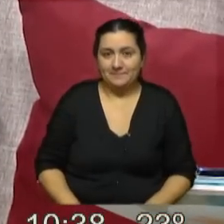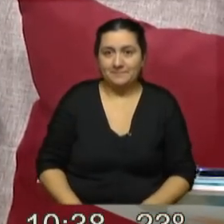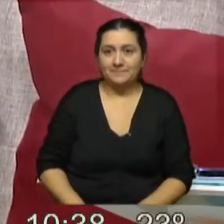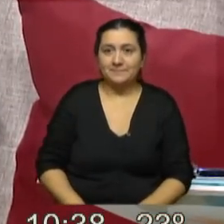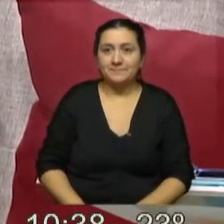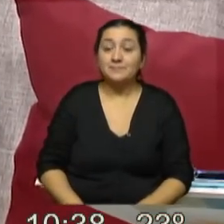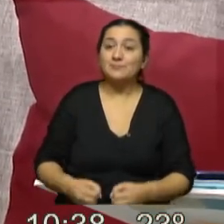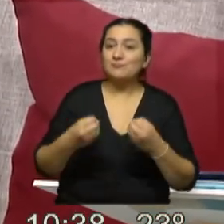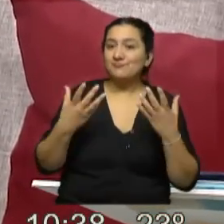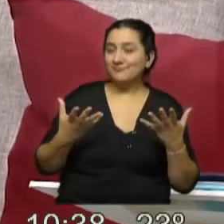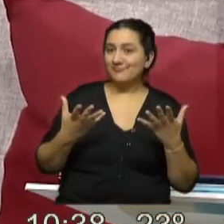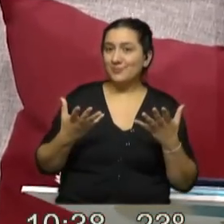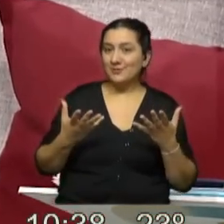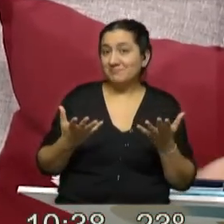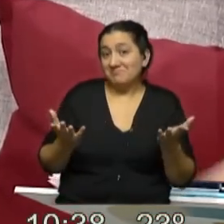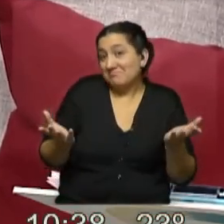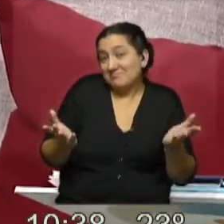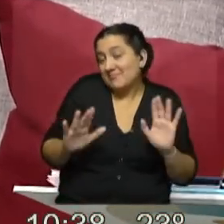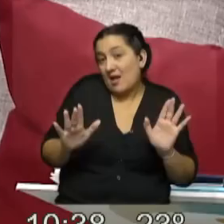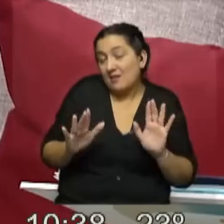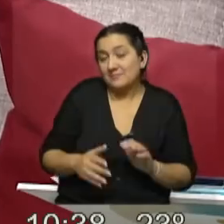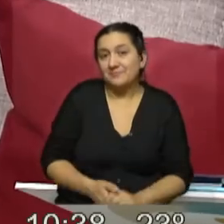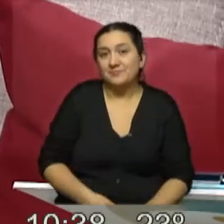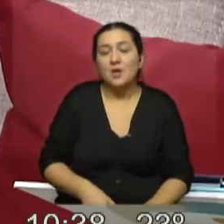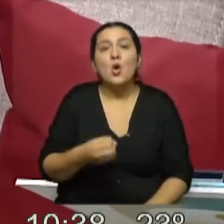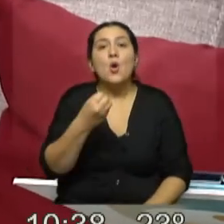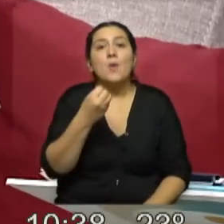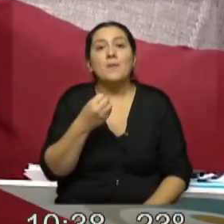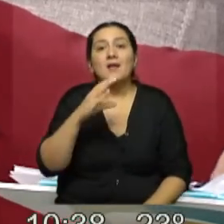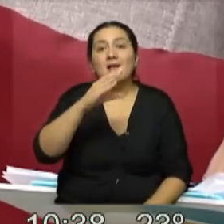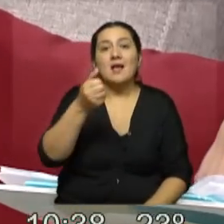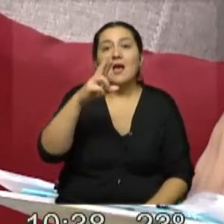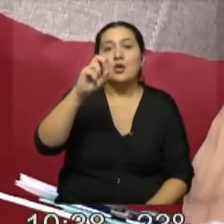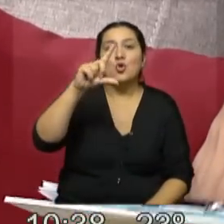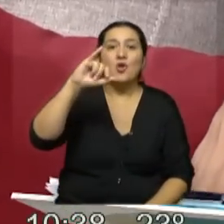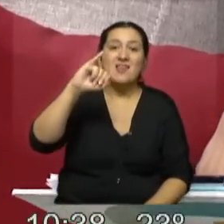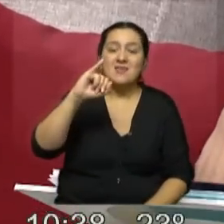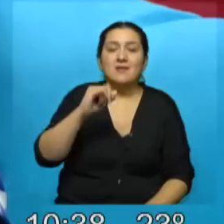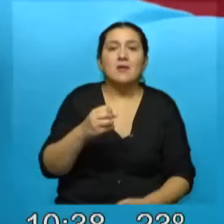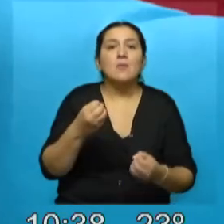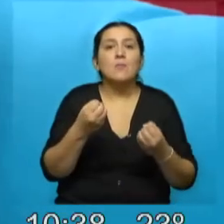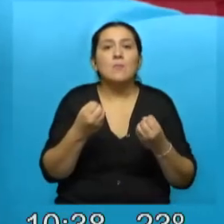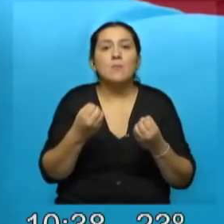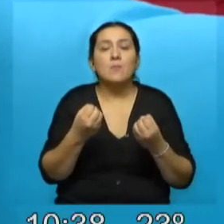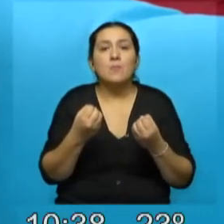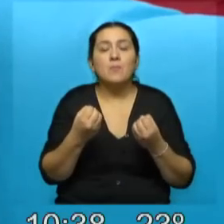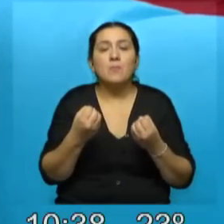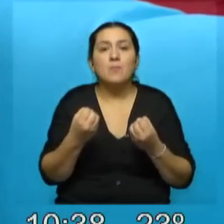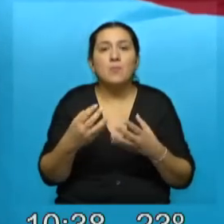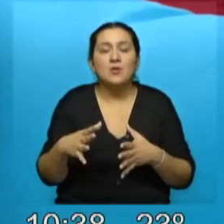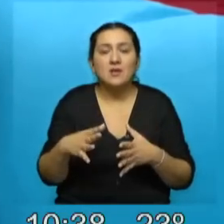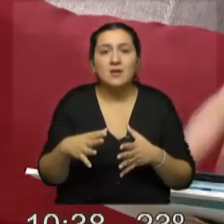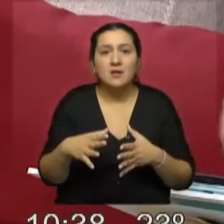y bueno no no mucho más que eso caroli karoly por qué es Castel el Ana